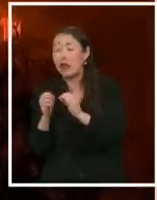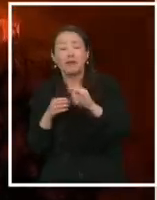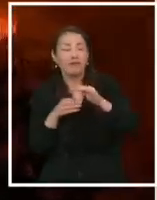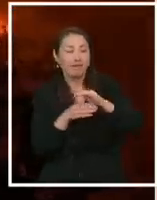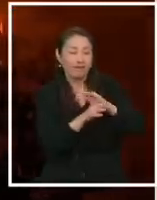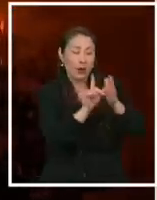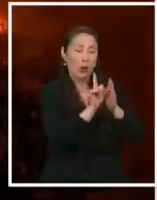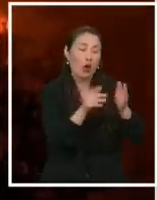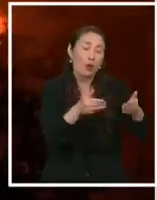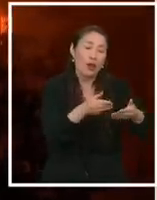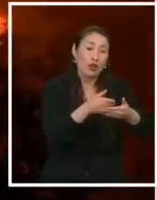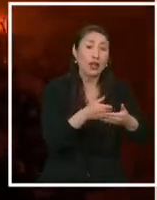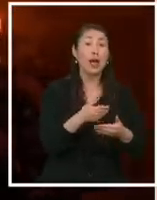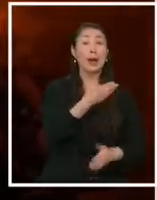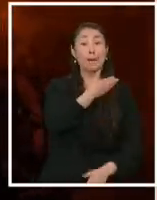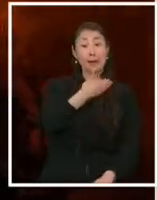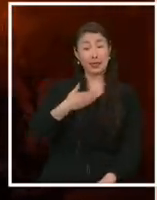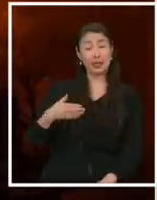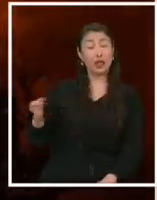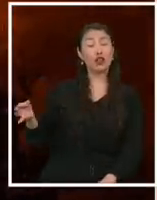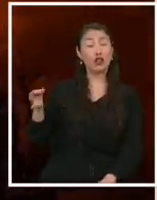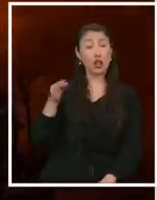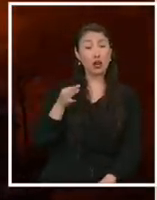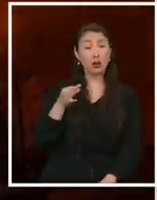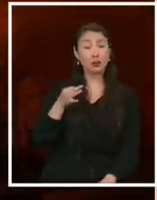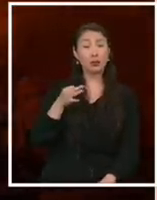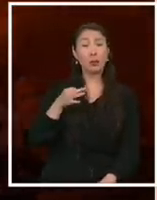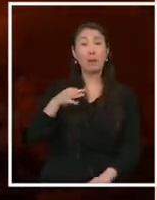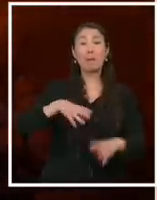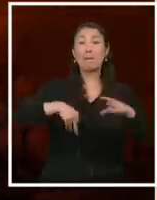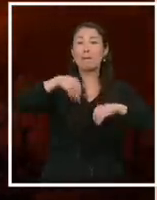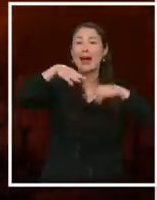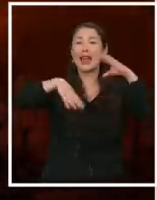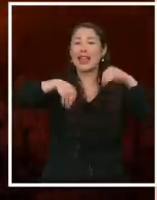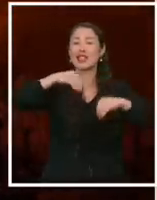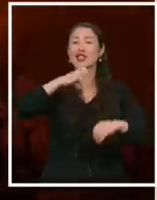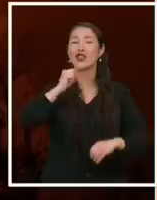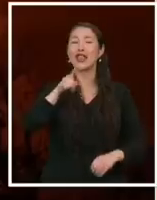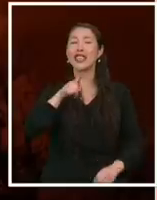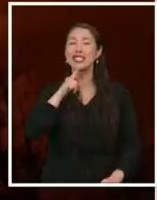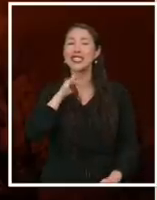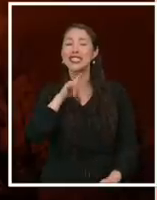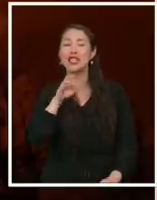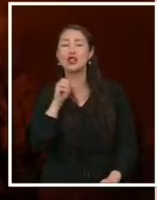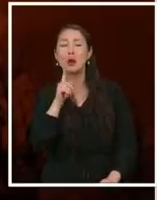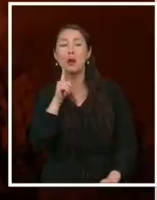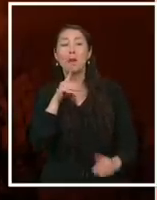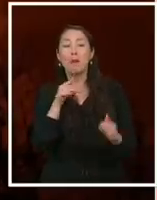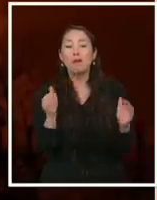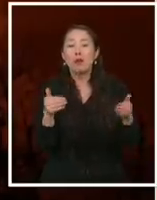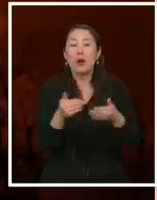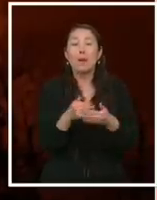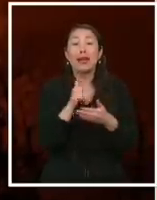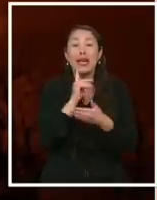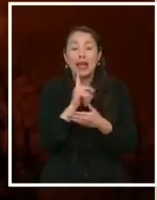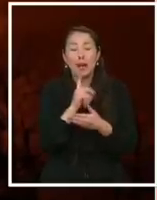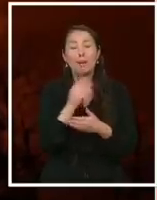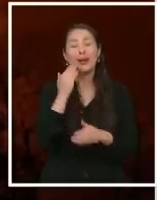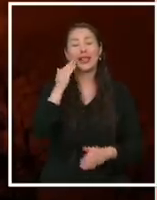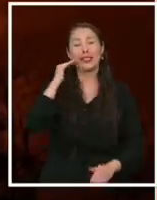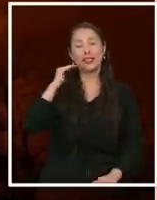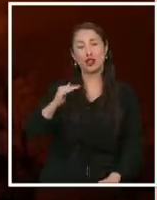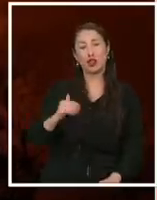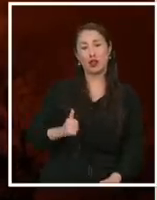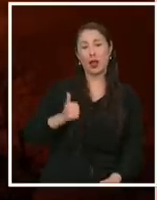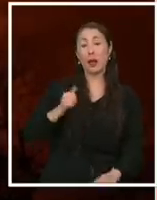señaló que va a abrir Palacio Castillo como una zona de albergue, particularmente para los niños, las niñas y los adolescentes de la región, particularmente la comuna de